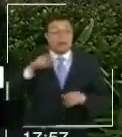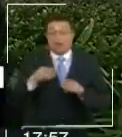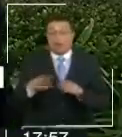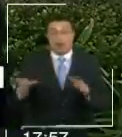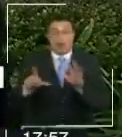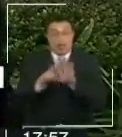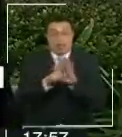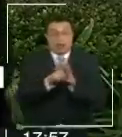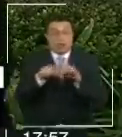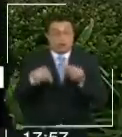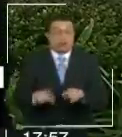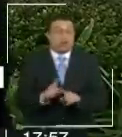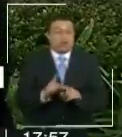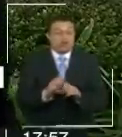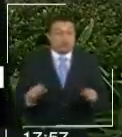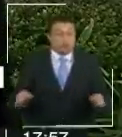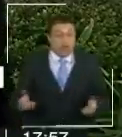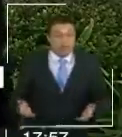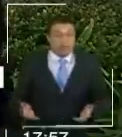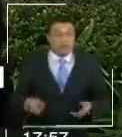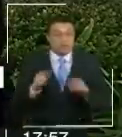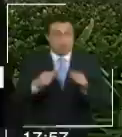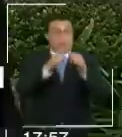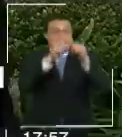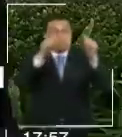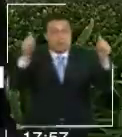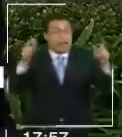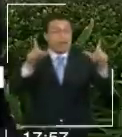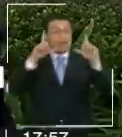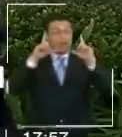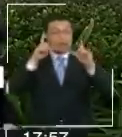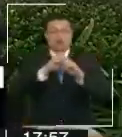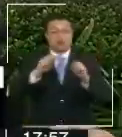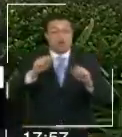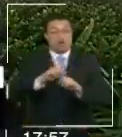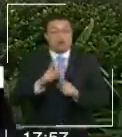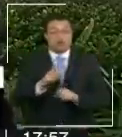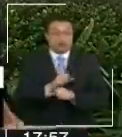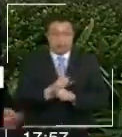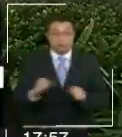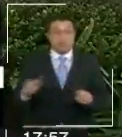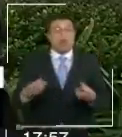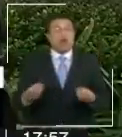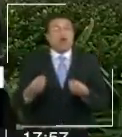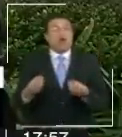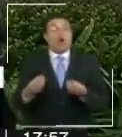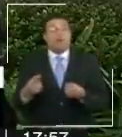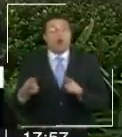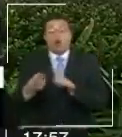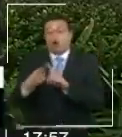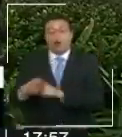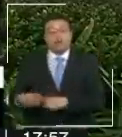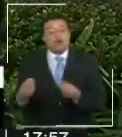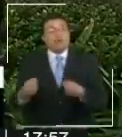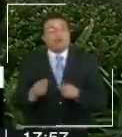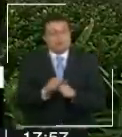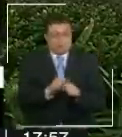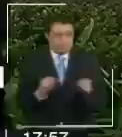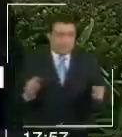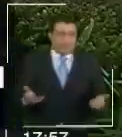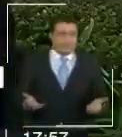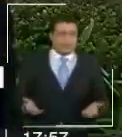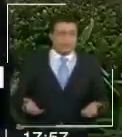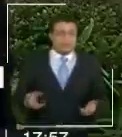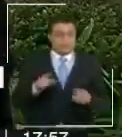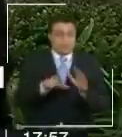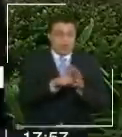disposiciones legales vigentes. Y si no se puede hacer propaganda, no se puede hacer campaña, no veo yo cómo se van a hacer esas primarias al margen de la ley que usted